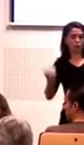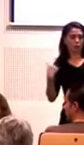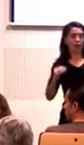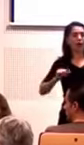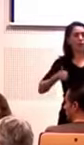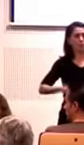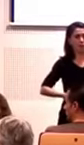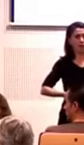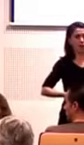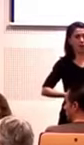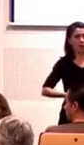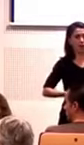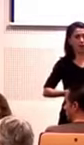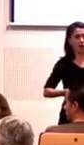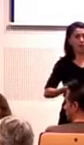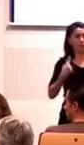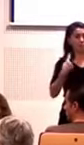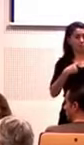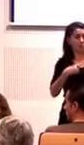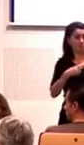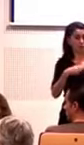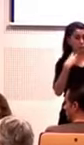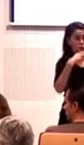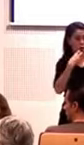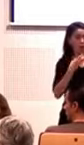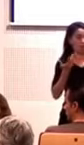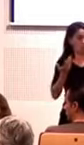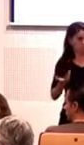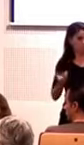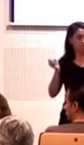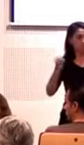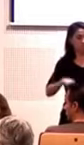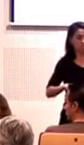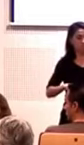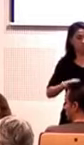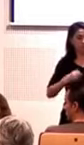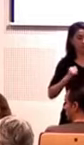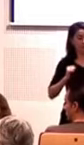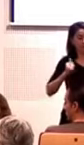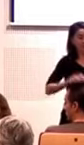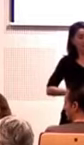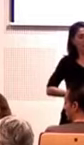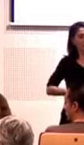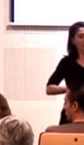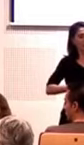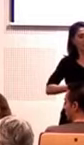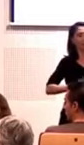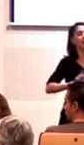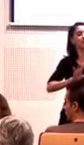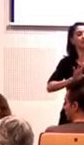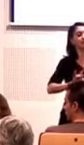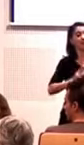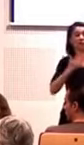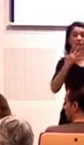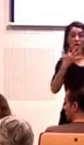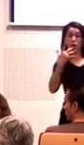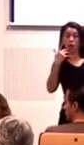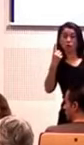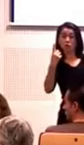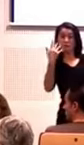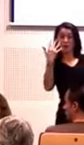pues mi pene en un principio reaccionó bien, pero bueno, pues a los 5, 6, 10 minutos, no sé